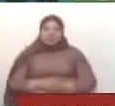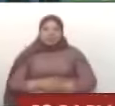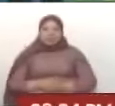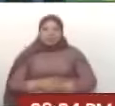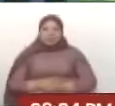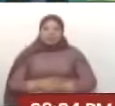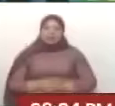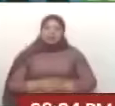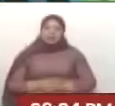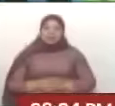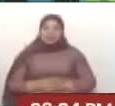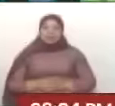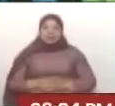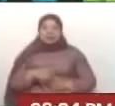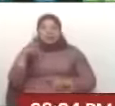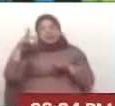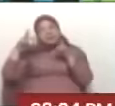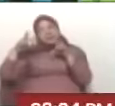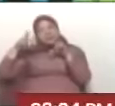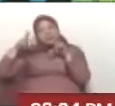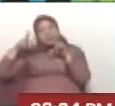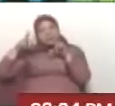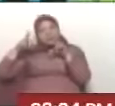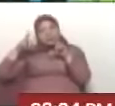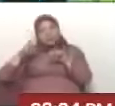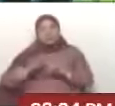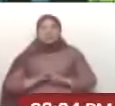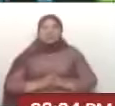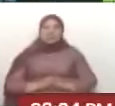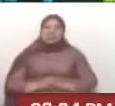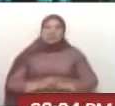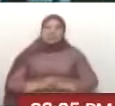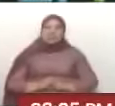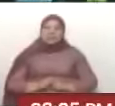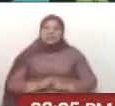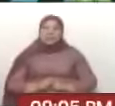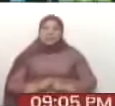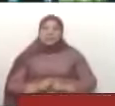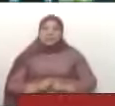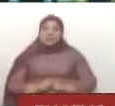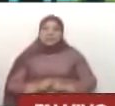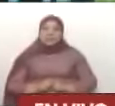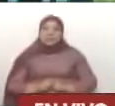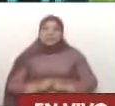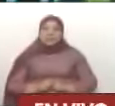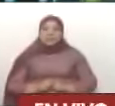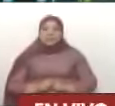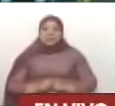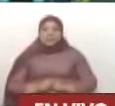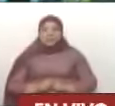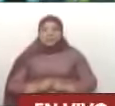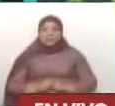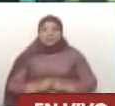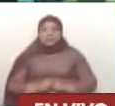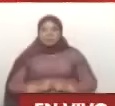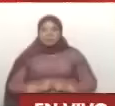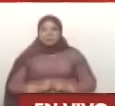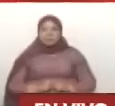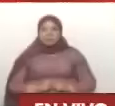Valentina. Ven acá, padre. Ana. Ajá. Aquí esta foto, mira.